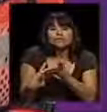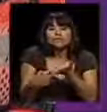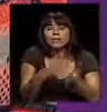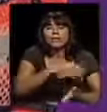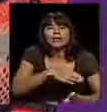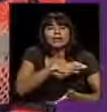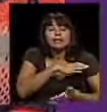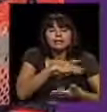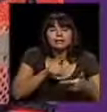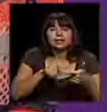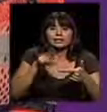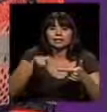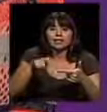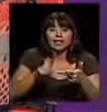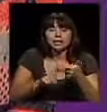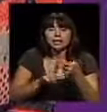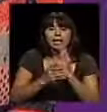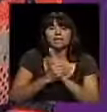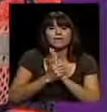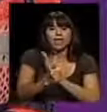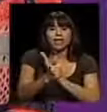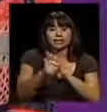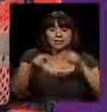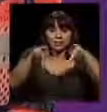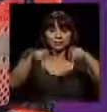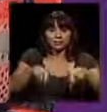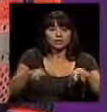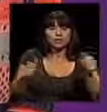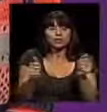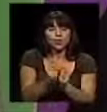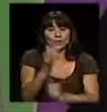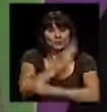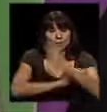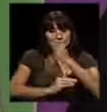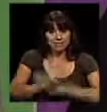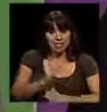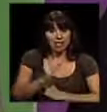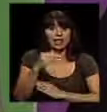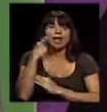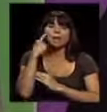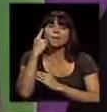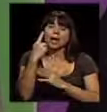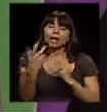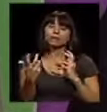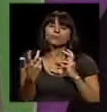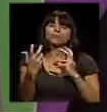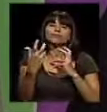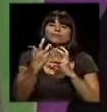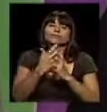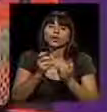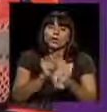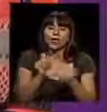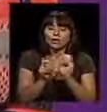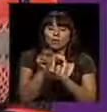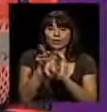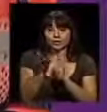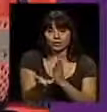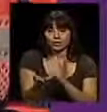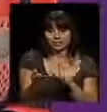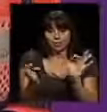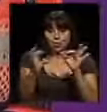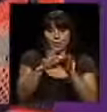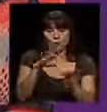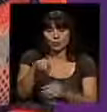necesidades, habilidades de las personas con discapacidad que estén a su cargo para hacer las adaptaciones y las adecuaciones correspondientes. Es